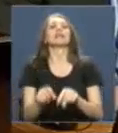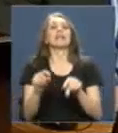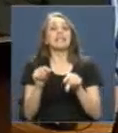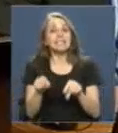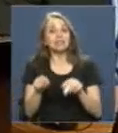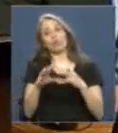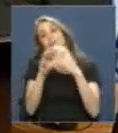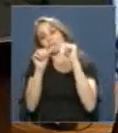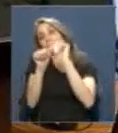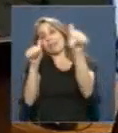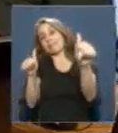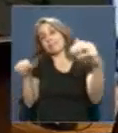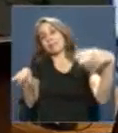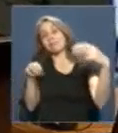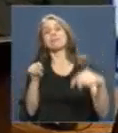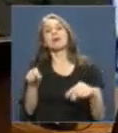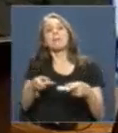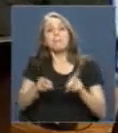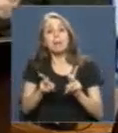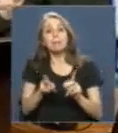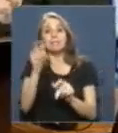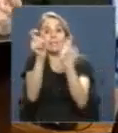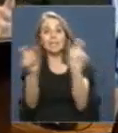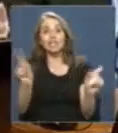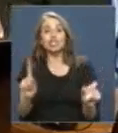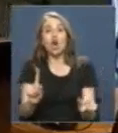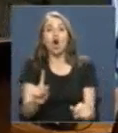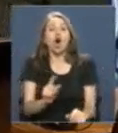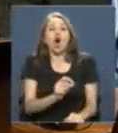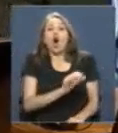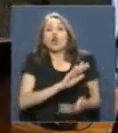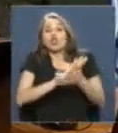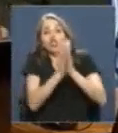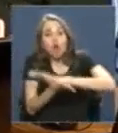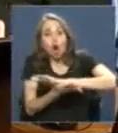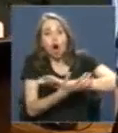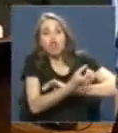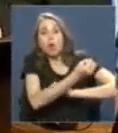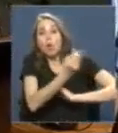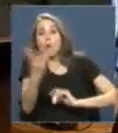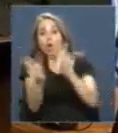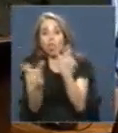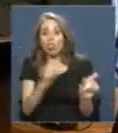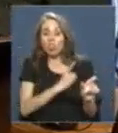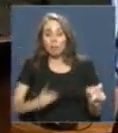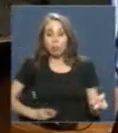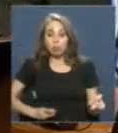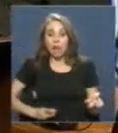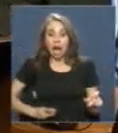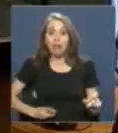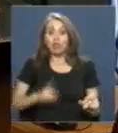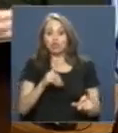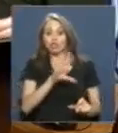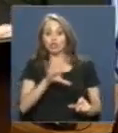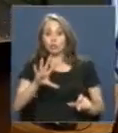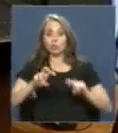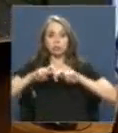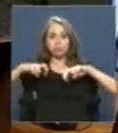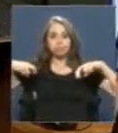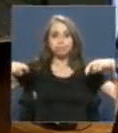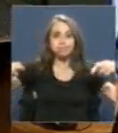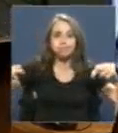permitir que no tengamos que estar todos los diputados y diputadas dentro de la misma sala y de esta manera cumplir